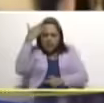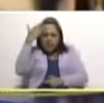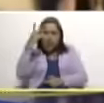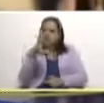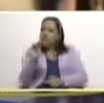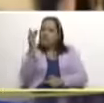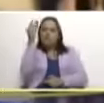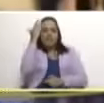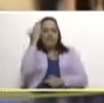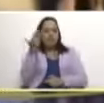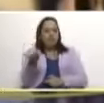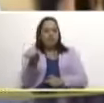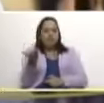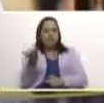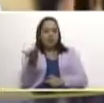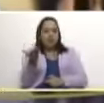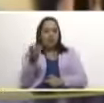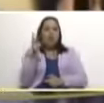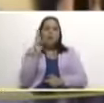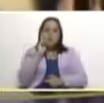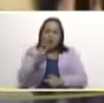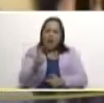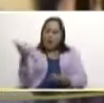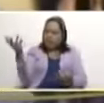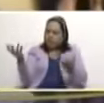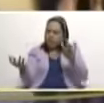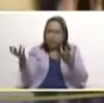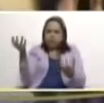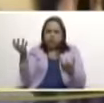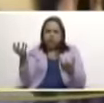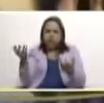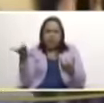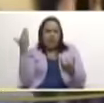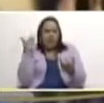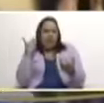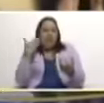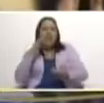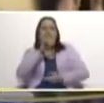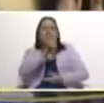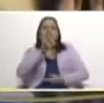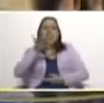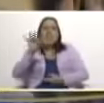Comparen ustedes el mapa de las antiguas 13 colonias.